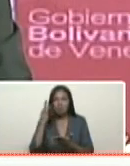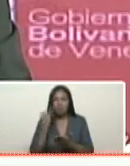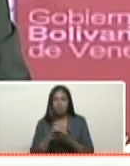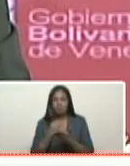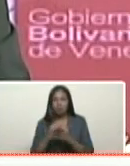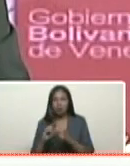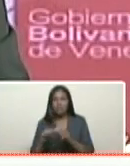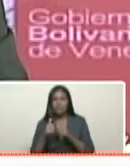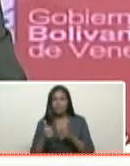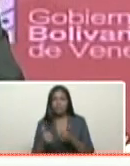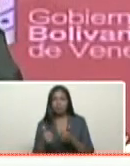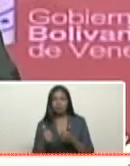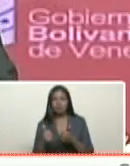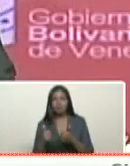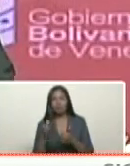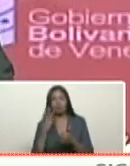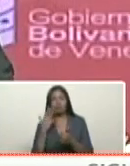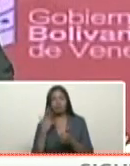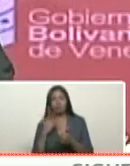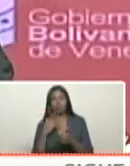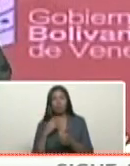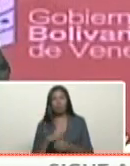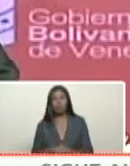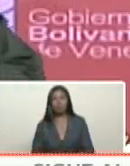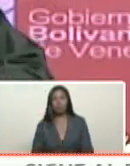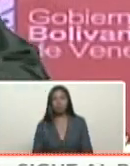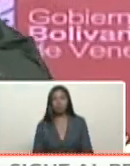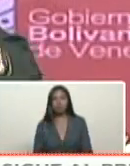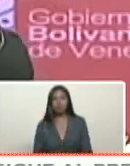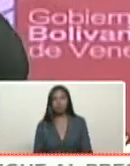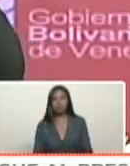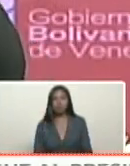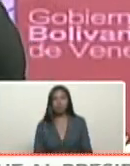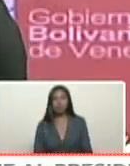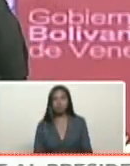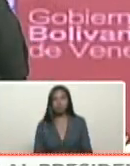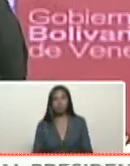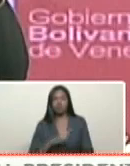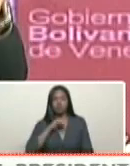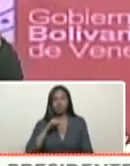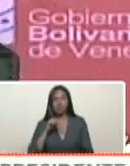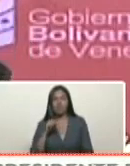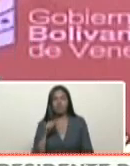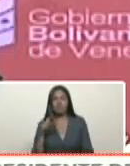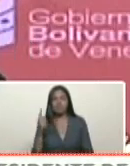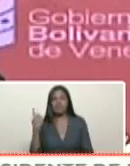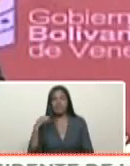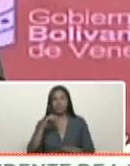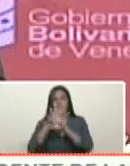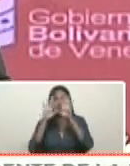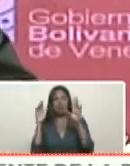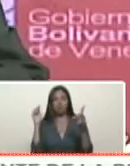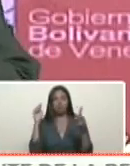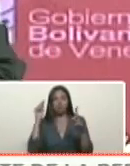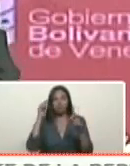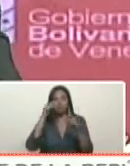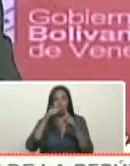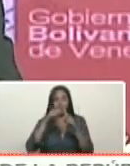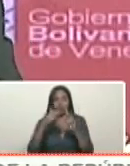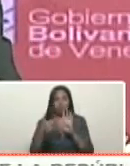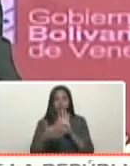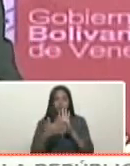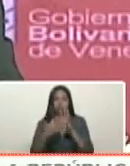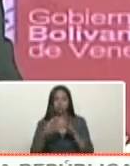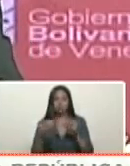inició una nueva... Si tenemos claro los objetivos y los frentes, ¿verdad?